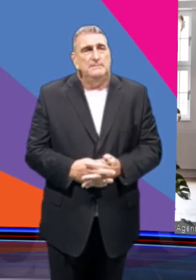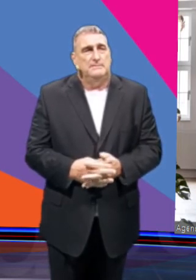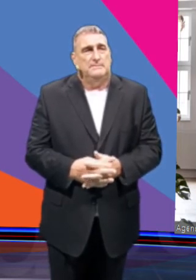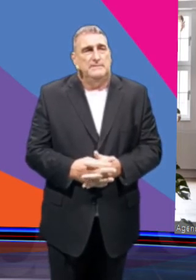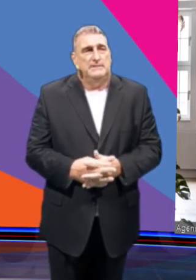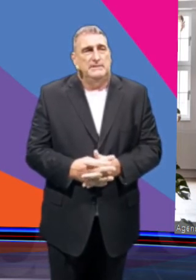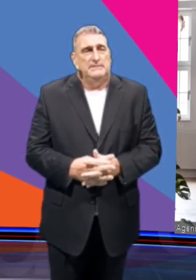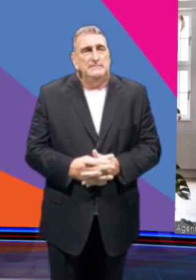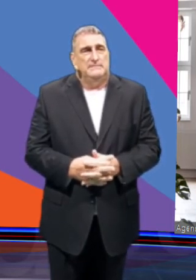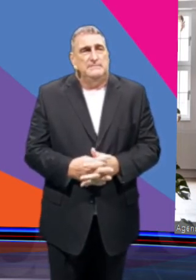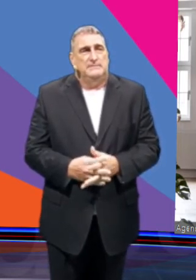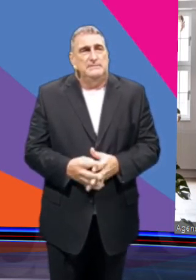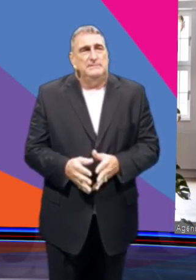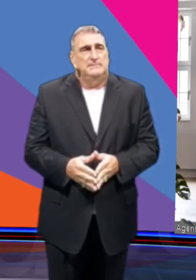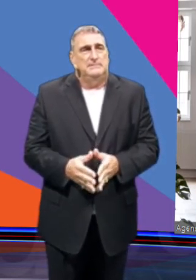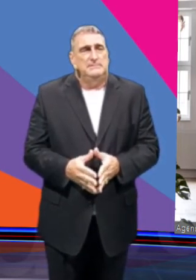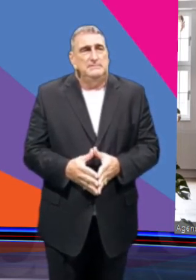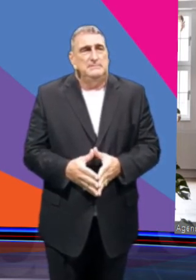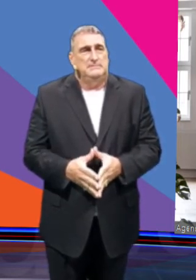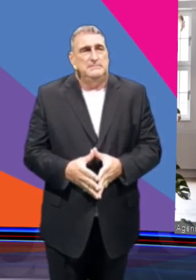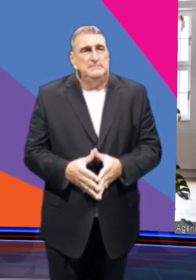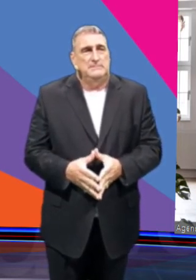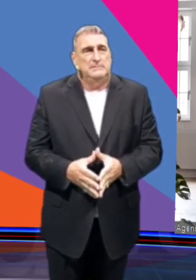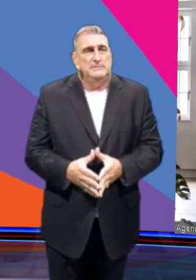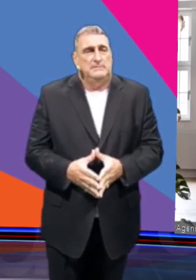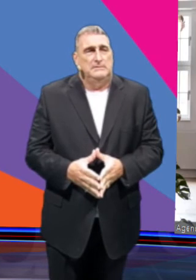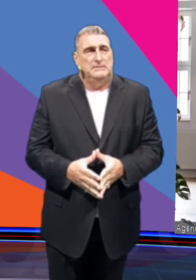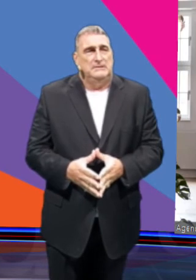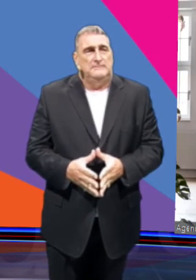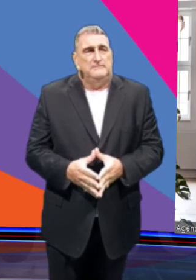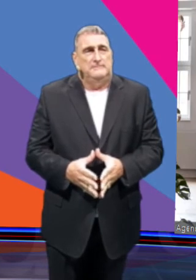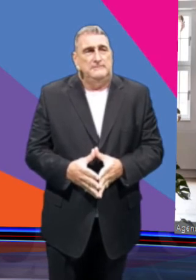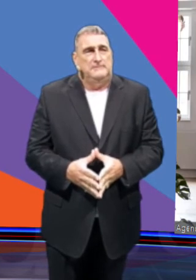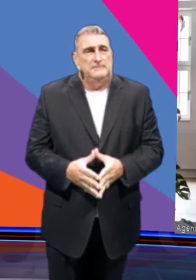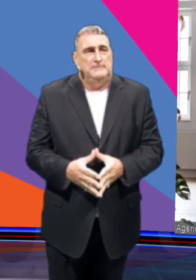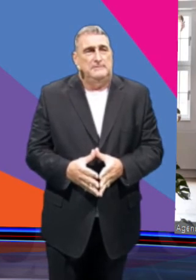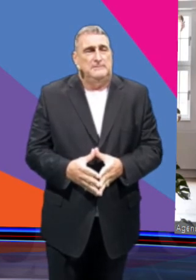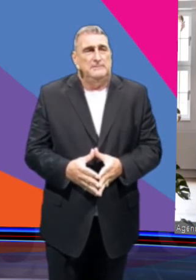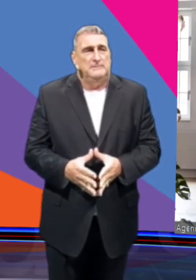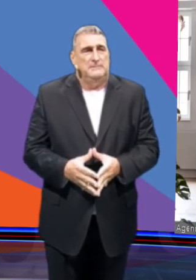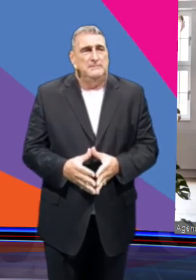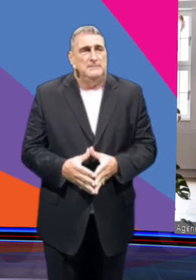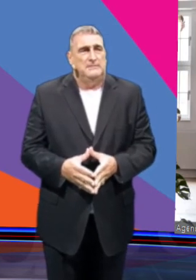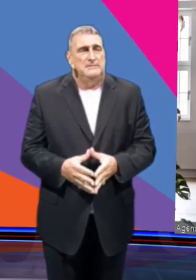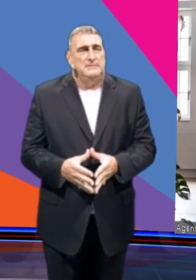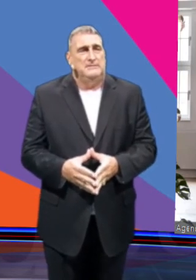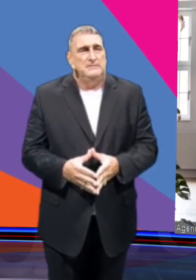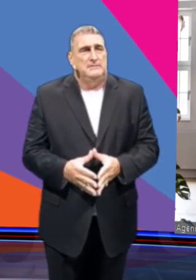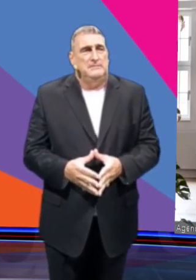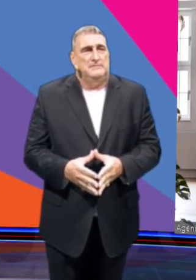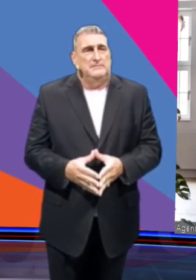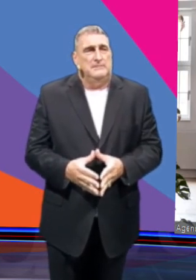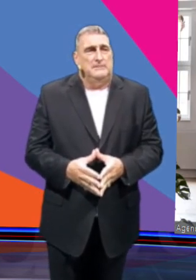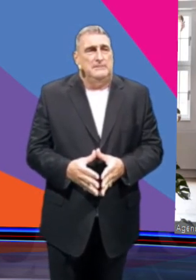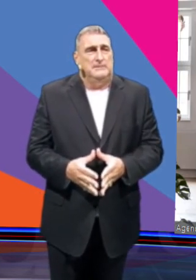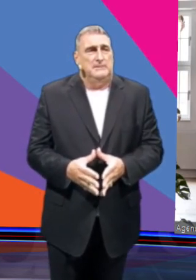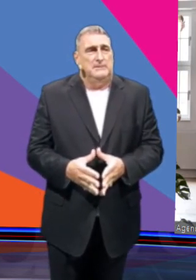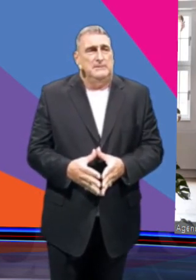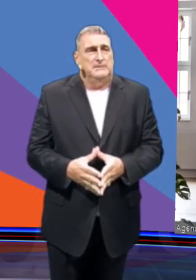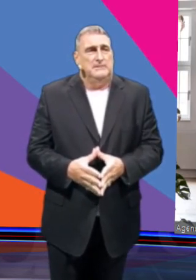que todavía, hoy creo que Kicillof dio a entender que a partir de, no sé si de mañana o la semana que viene, todos los mayores